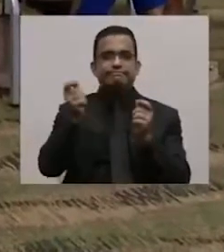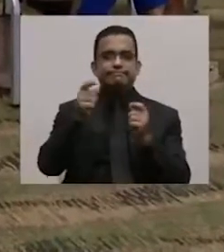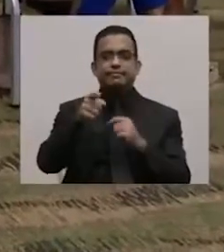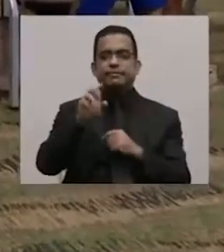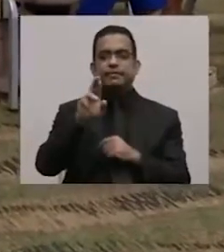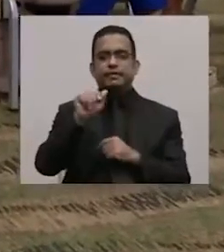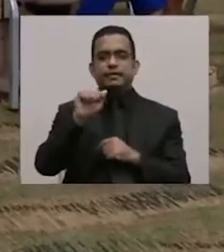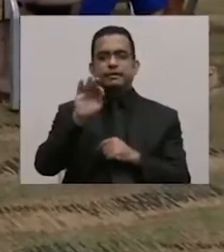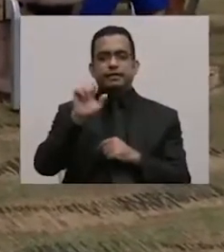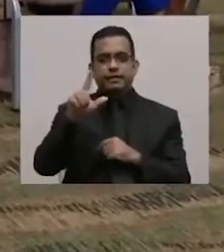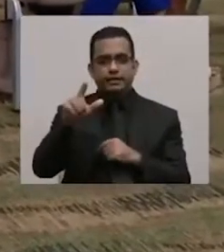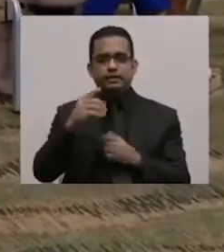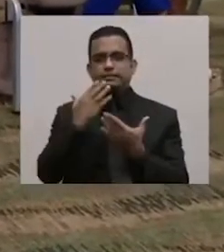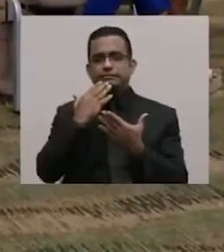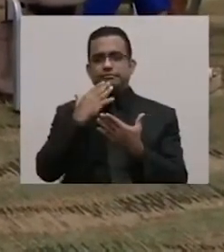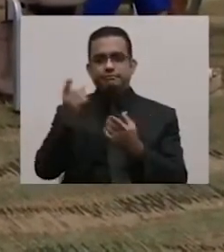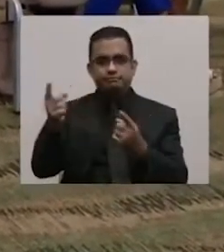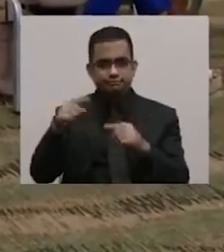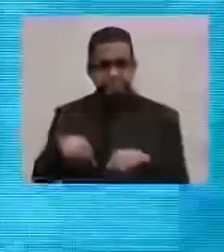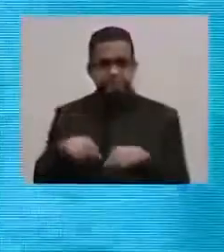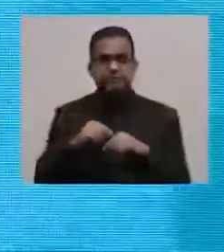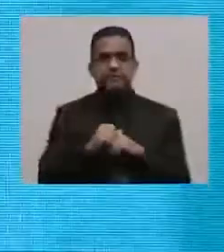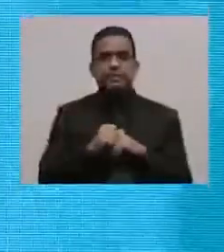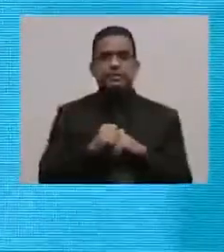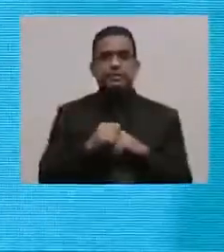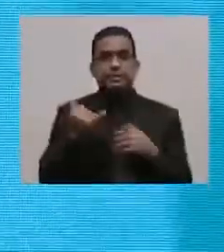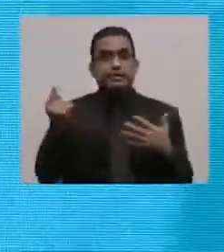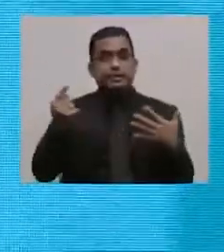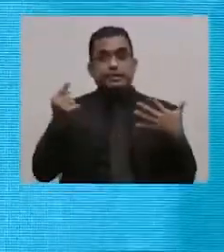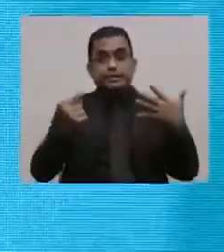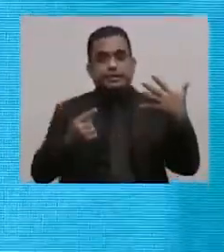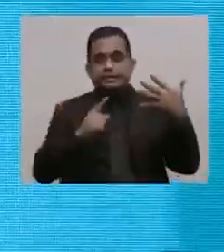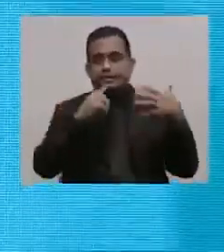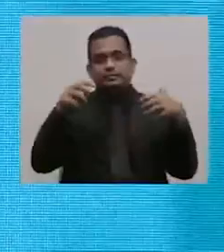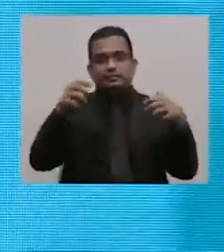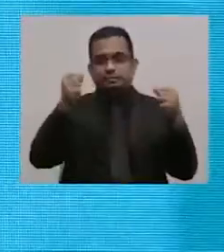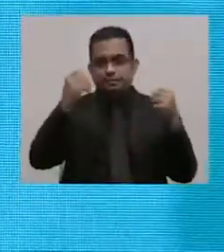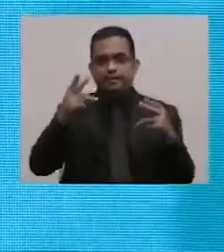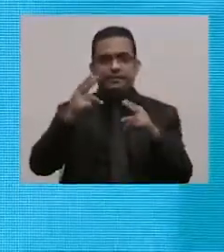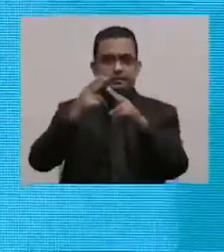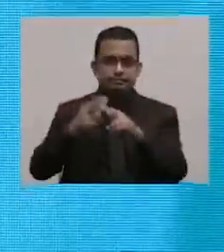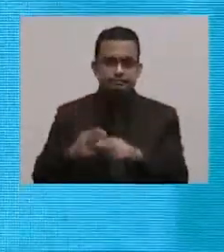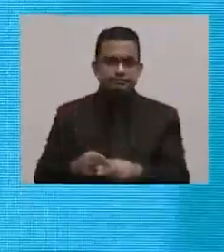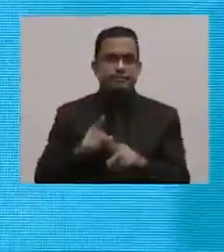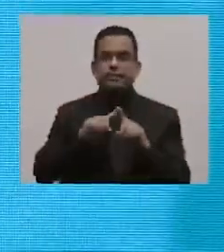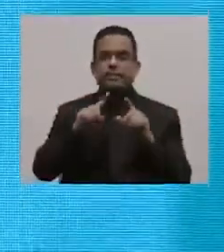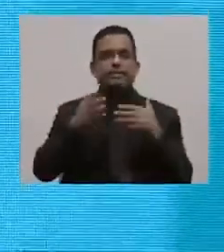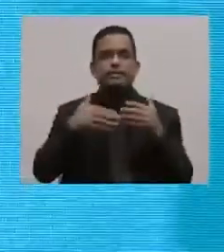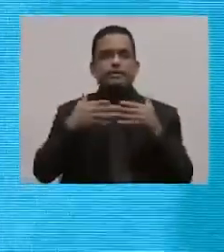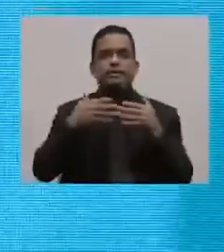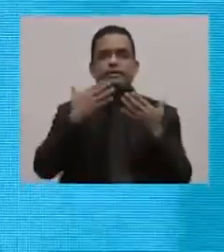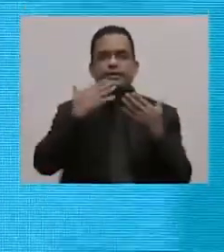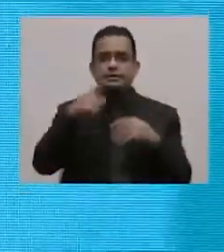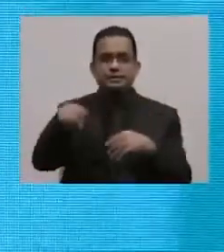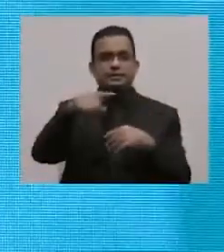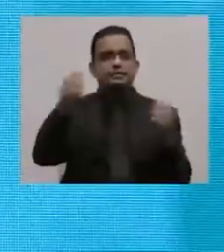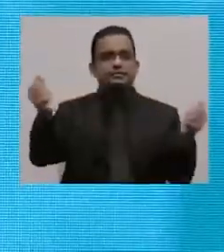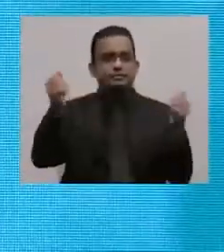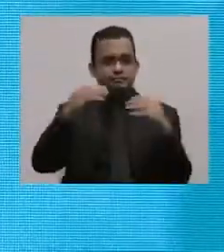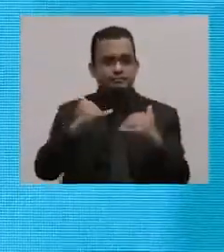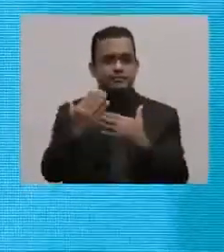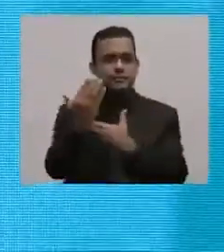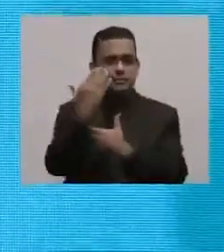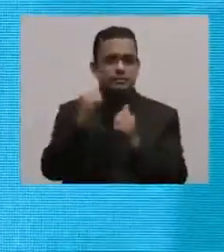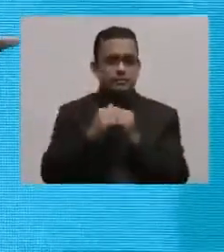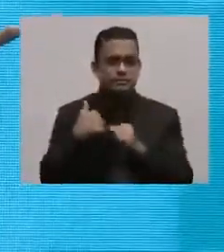Rafael Núñez, muchísimas gracias. No puedo mencionarlo a todos, pero es importante, ¿no?, la presencia de todos ustedes en la mañana